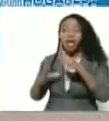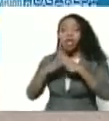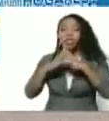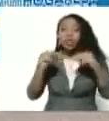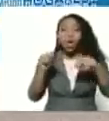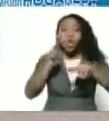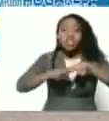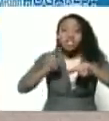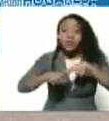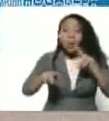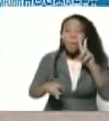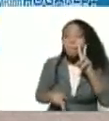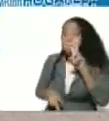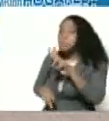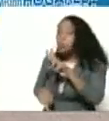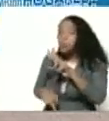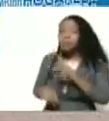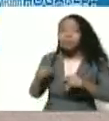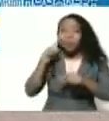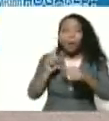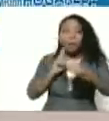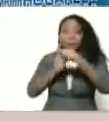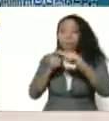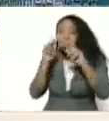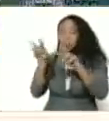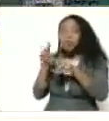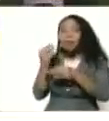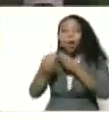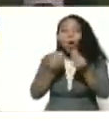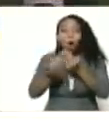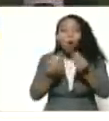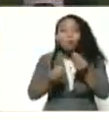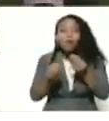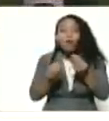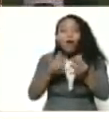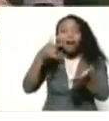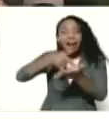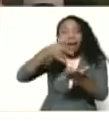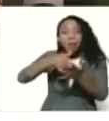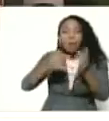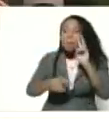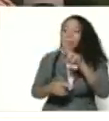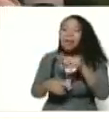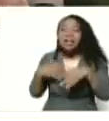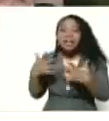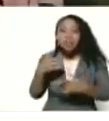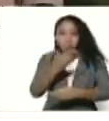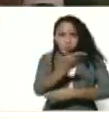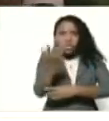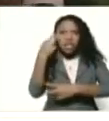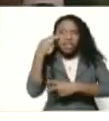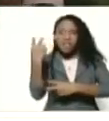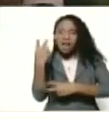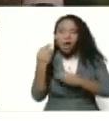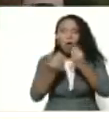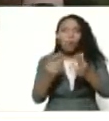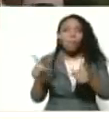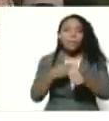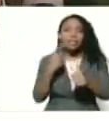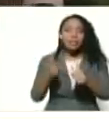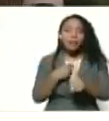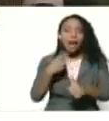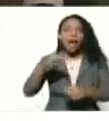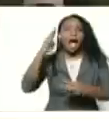los niños y niñas. Vamos a ver la serie de Carabobo. para que ustedes vean los personajes